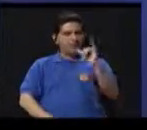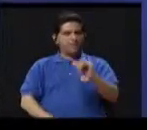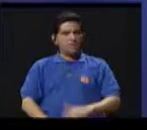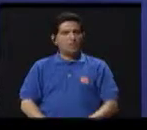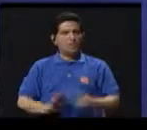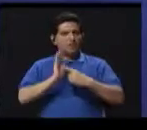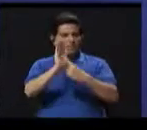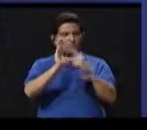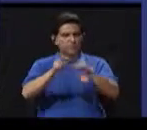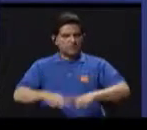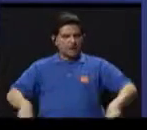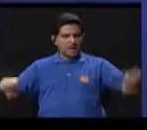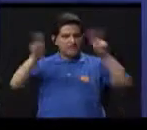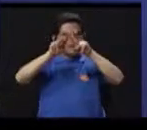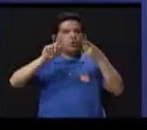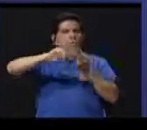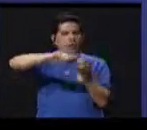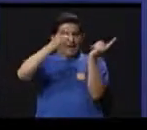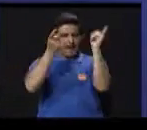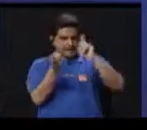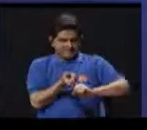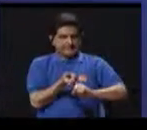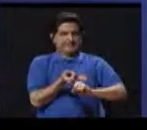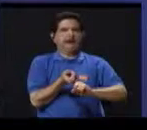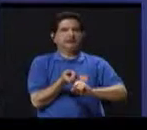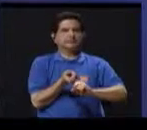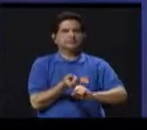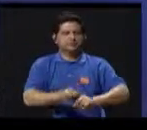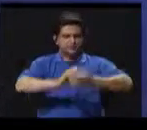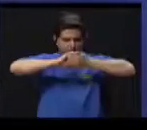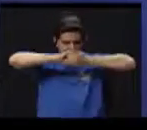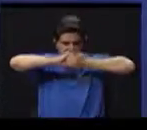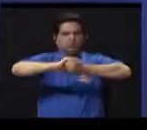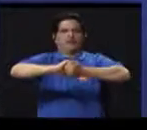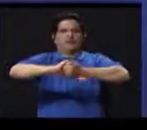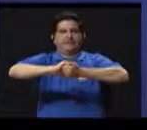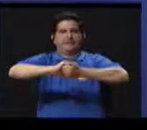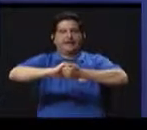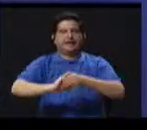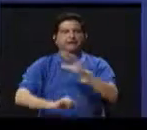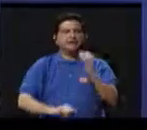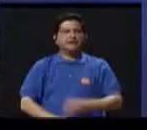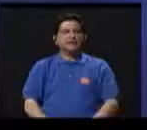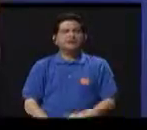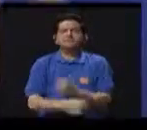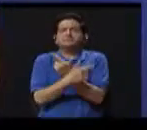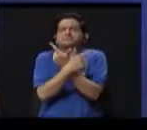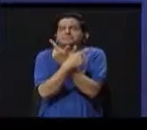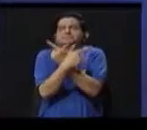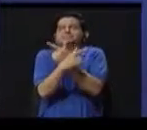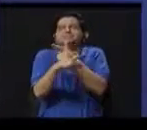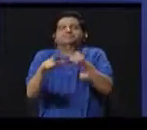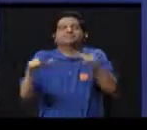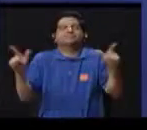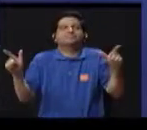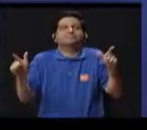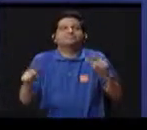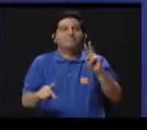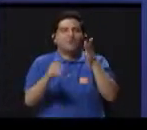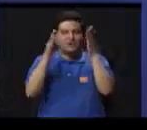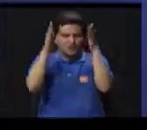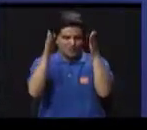también nos van a demostrar valores como la amistad, la solidaridad y la espontaneidad